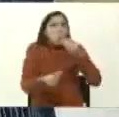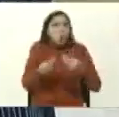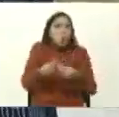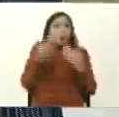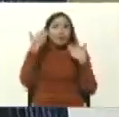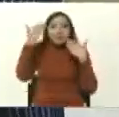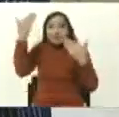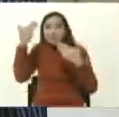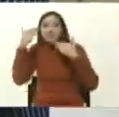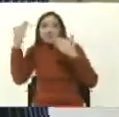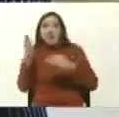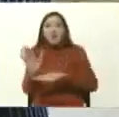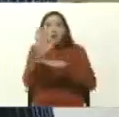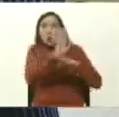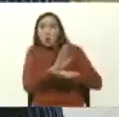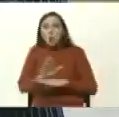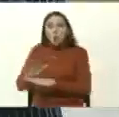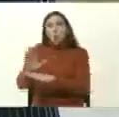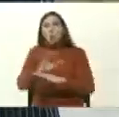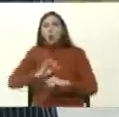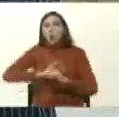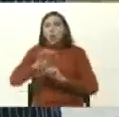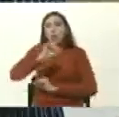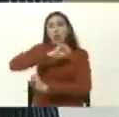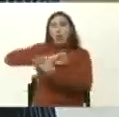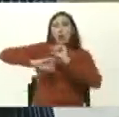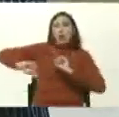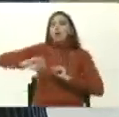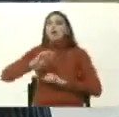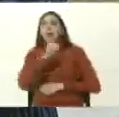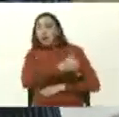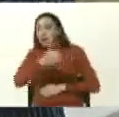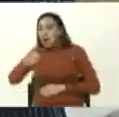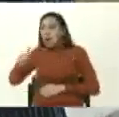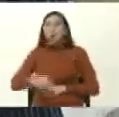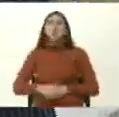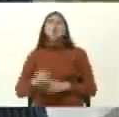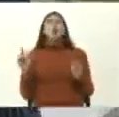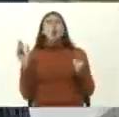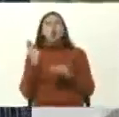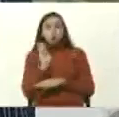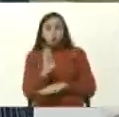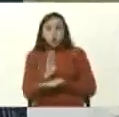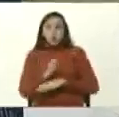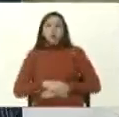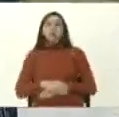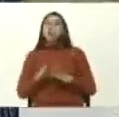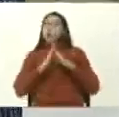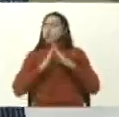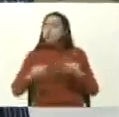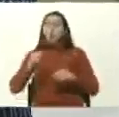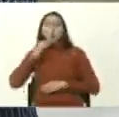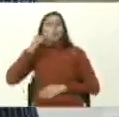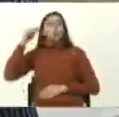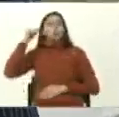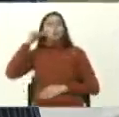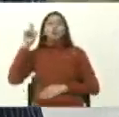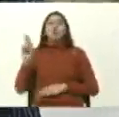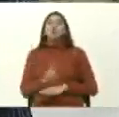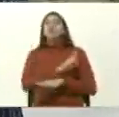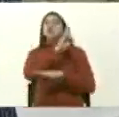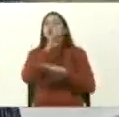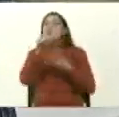saludo para cuidarnos, ese saludo que debemos utilizar cuidándonos todos y todas, utilizando